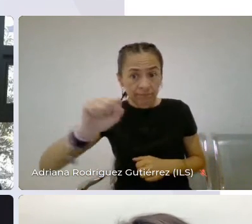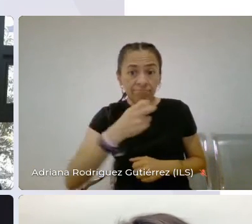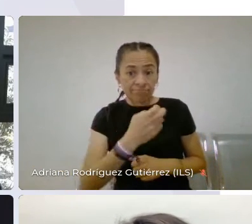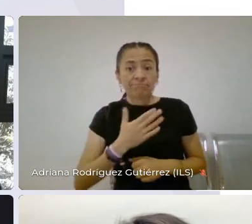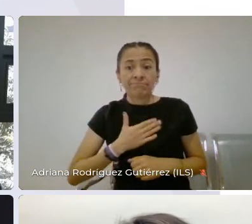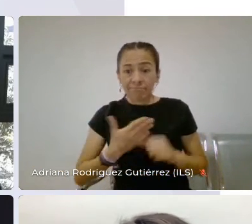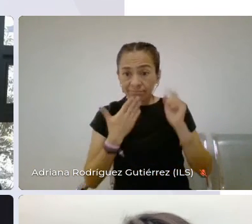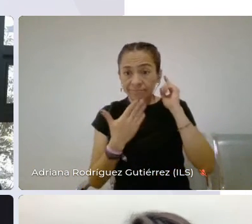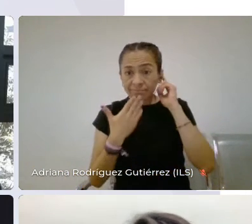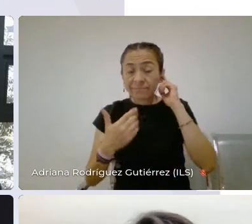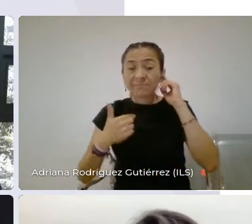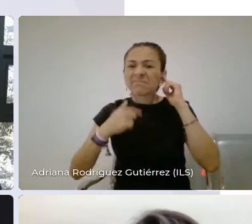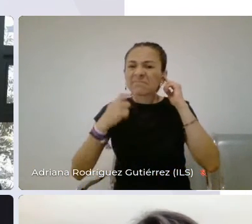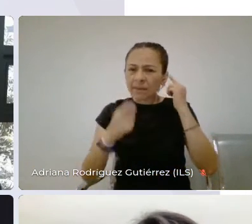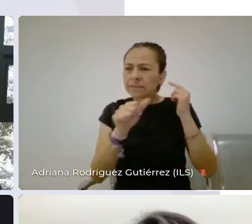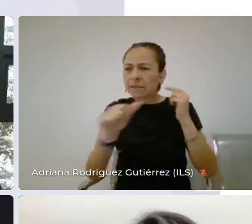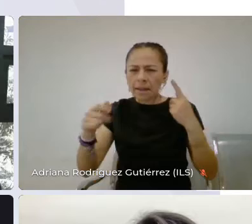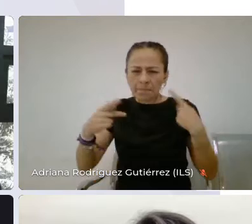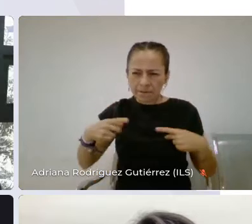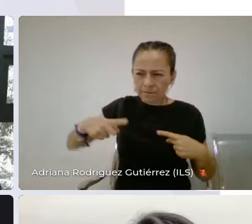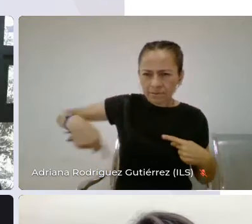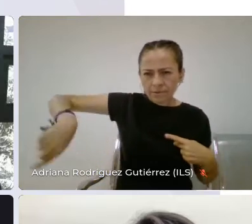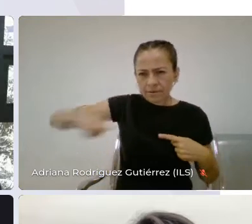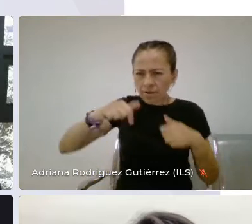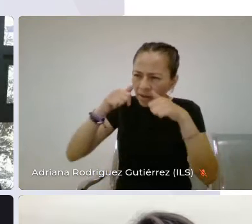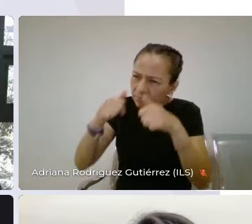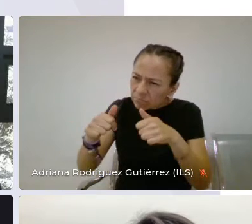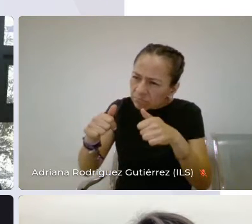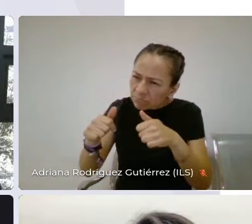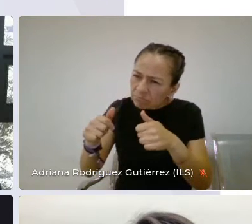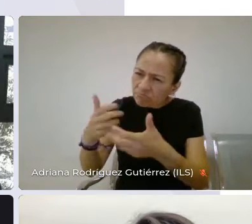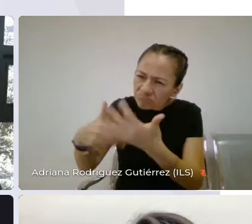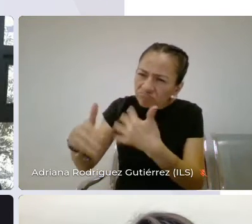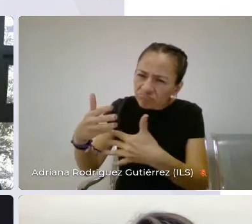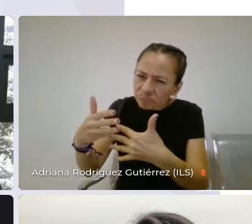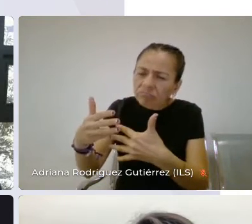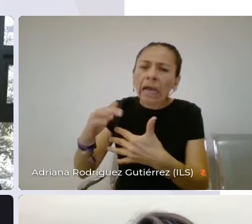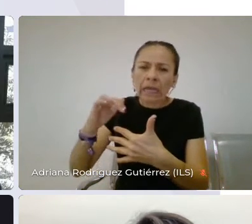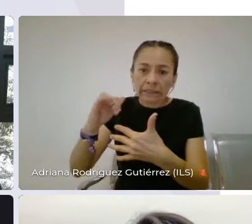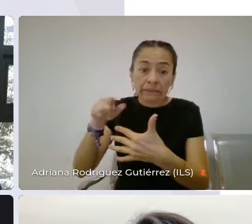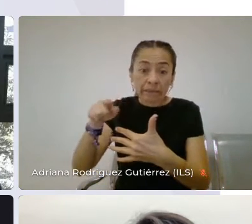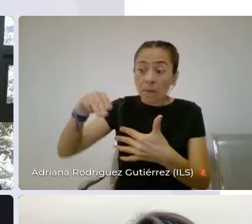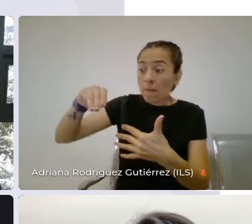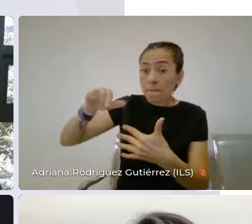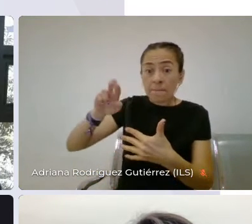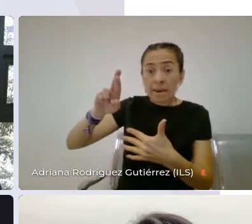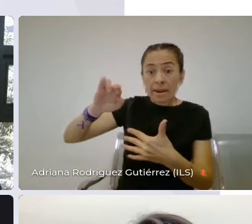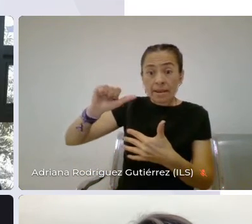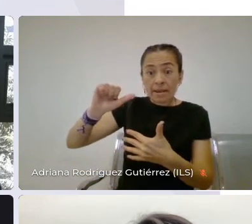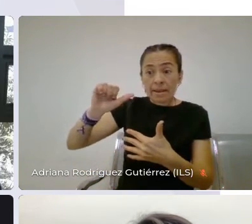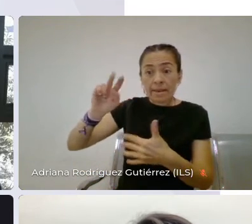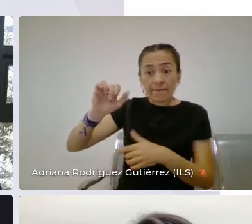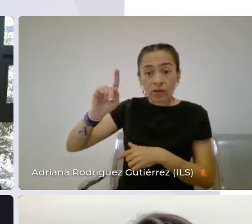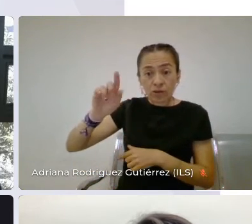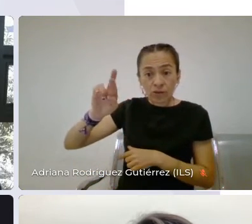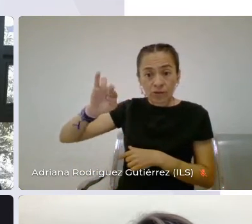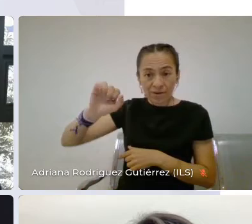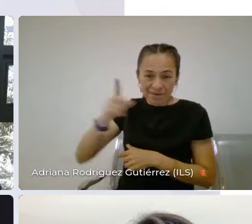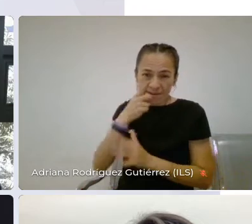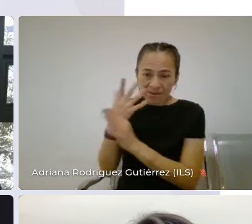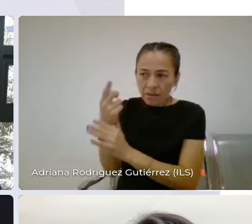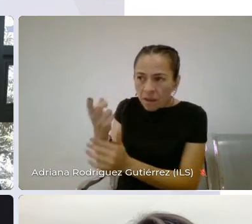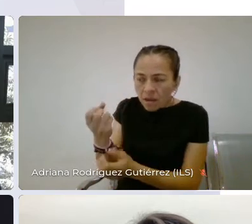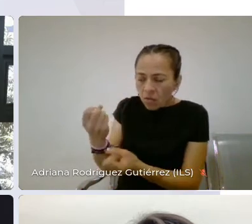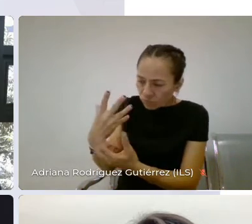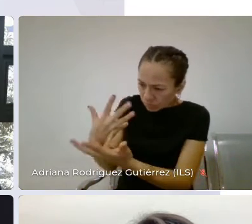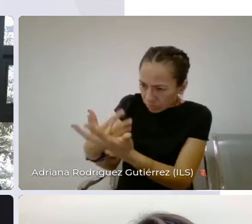personas que estás atendiendo, porque además su voz te permite, como dice María Victoria, romper estos modelos, y son enfoques y son realidades